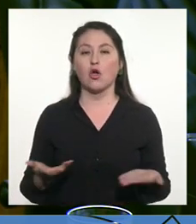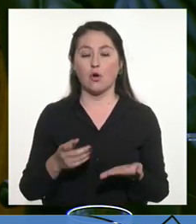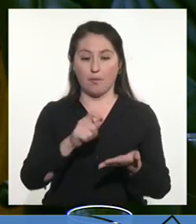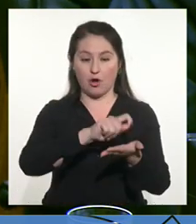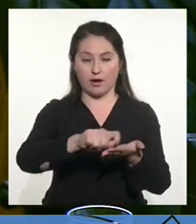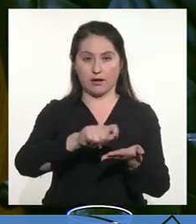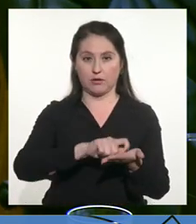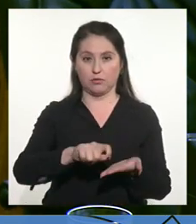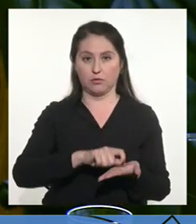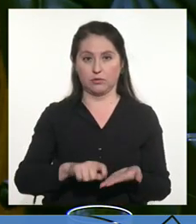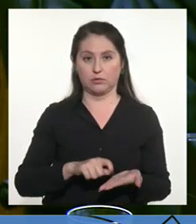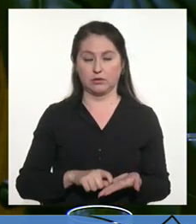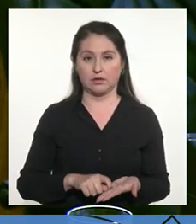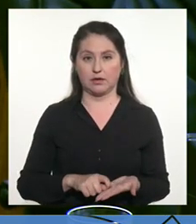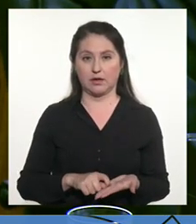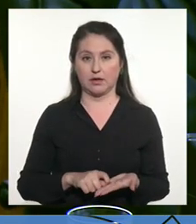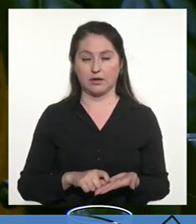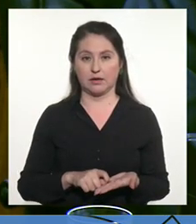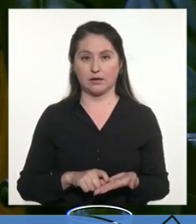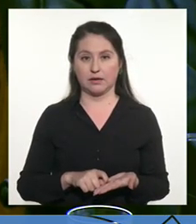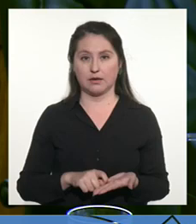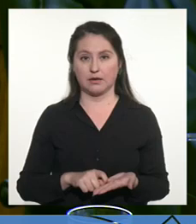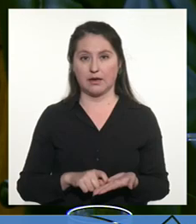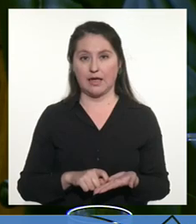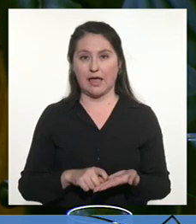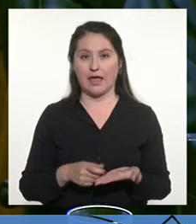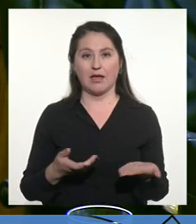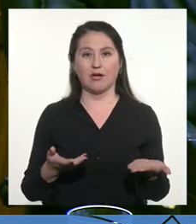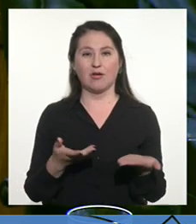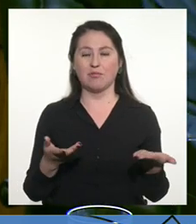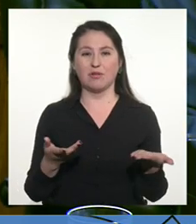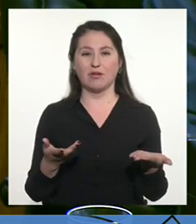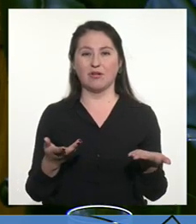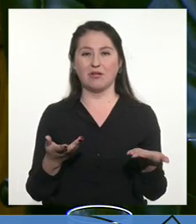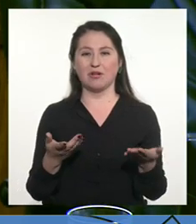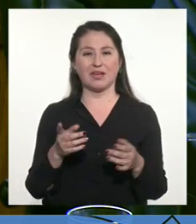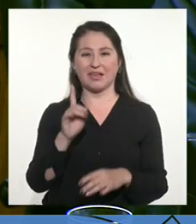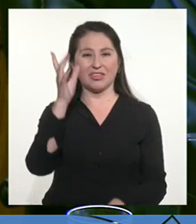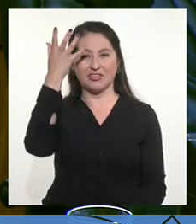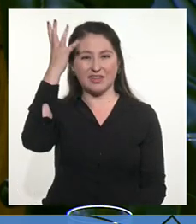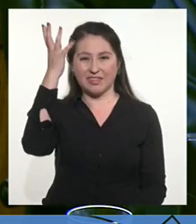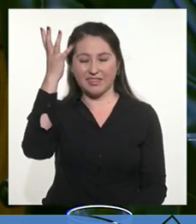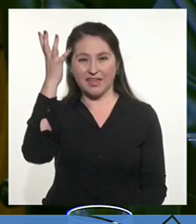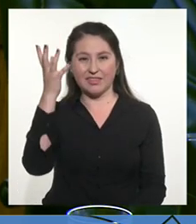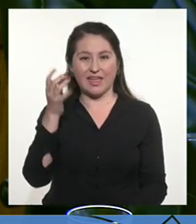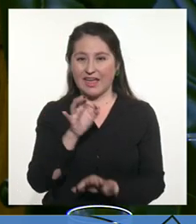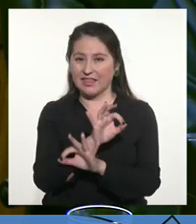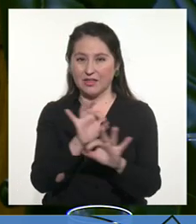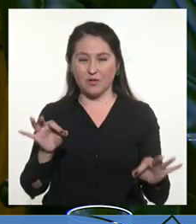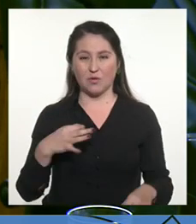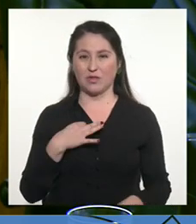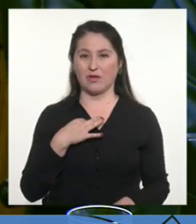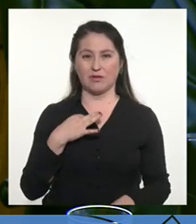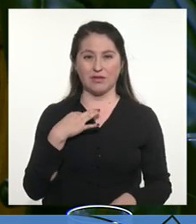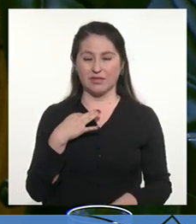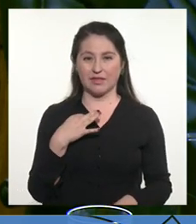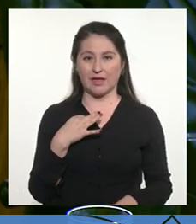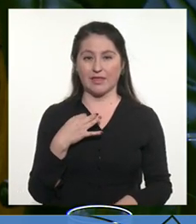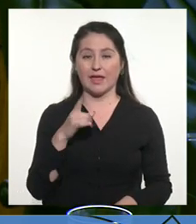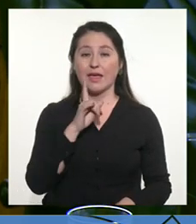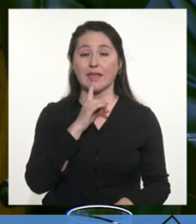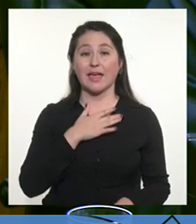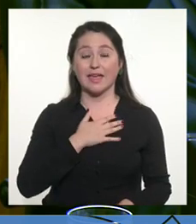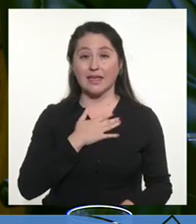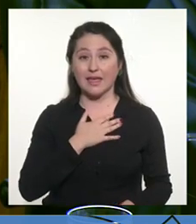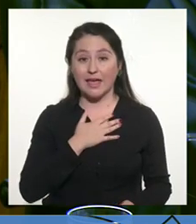que son prácticamente ininteligibles para cualquier ciudadano que quiera que quiera entender bien las cosas